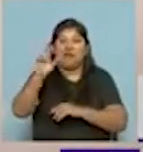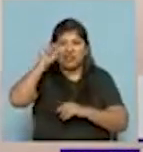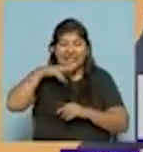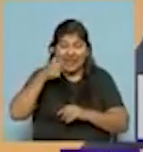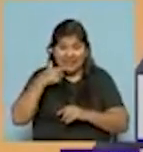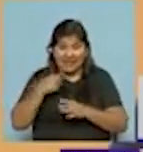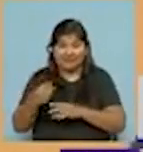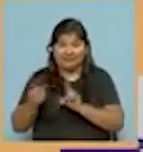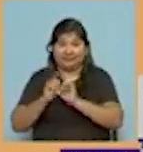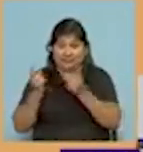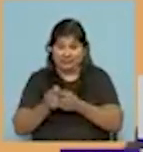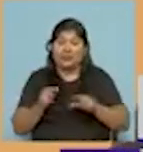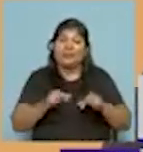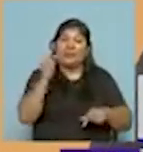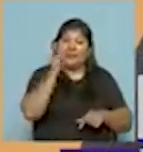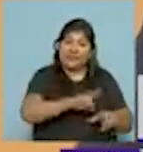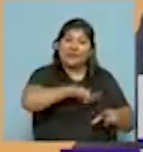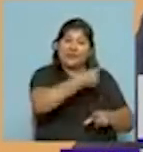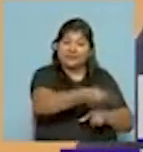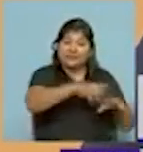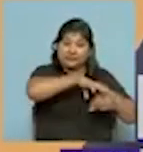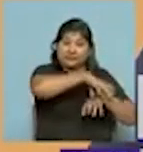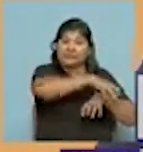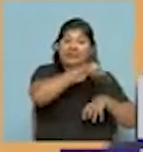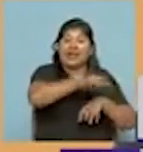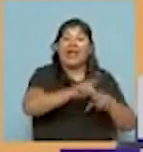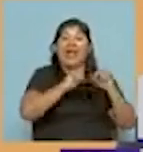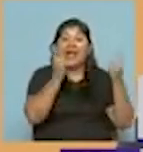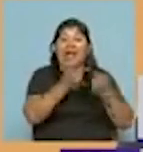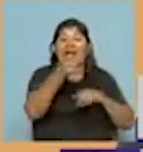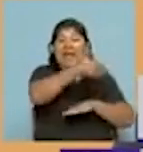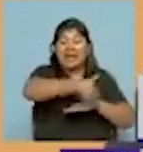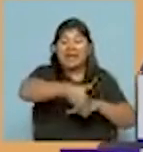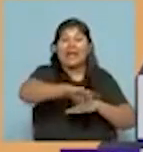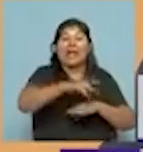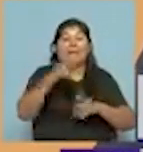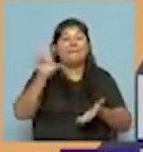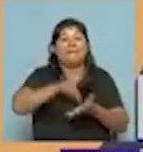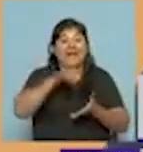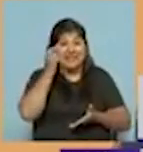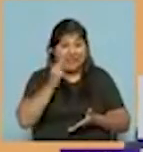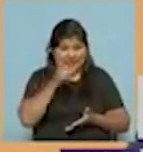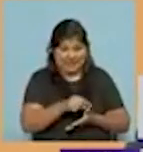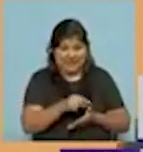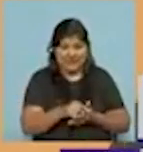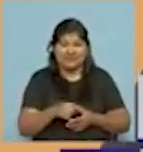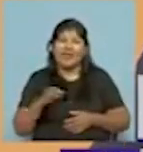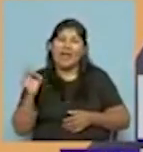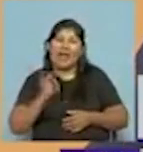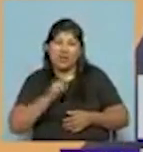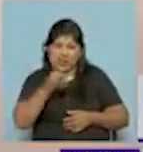entregaron aproximadamente 60 mil casi 60 mil llegamos pasado teniendo en cuenta todos los niveles